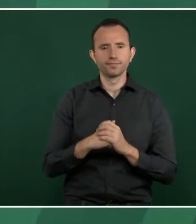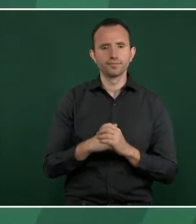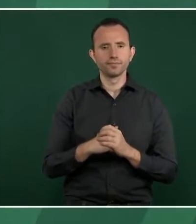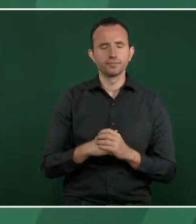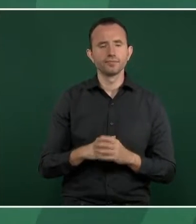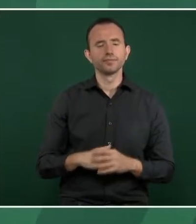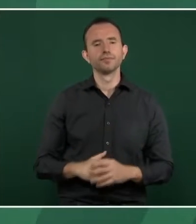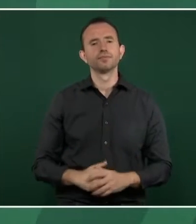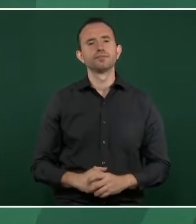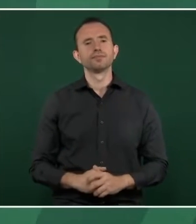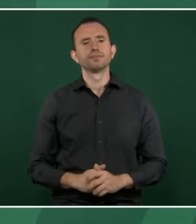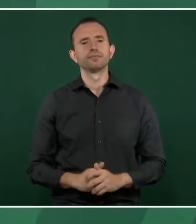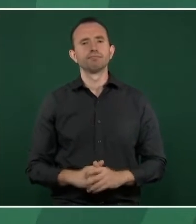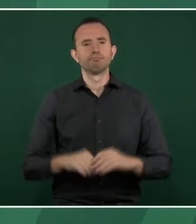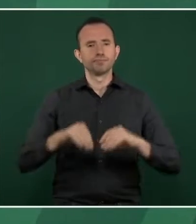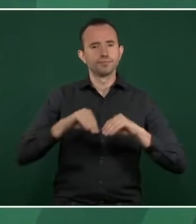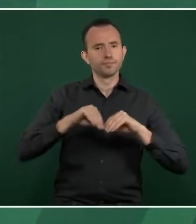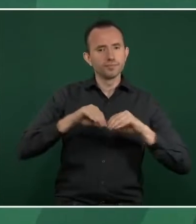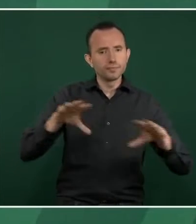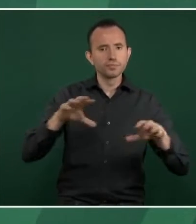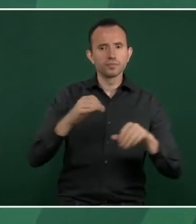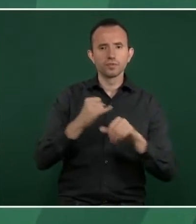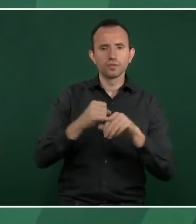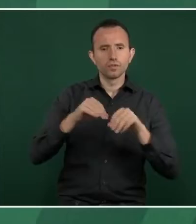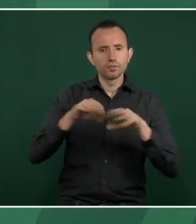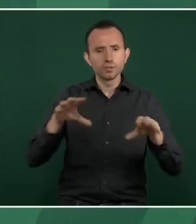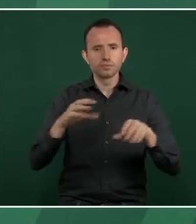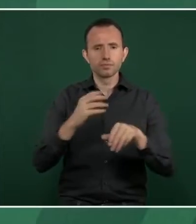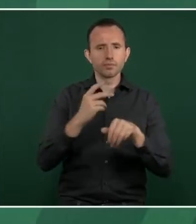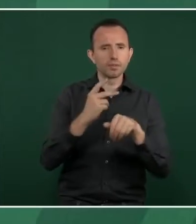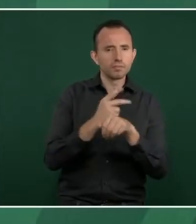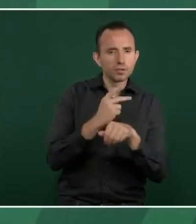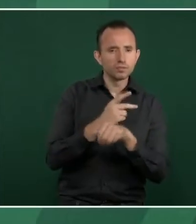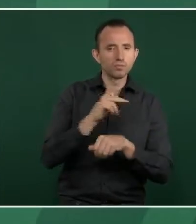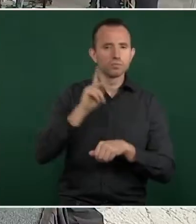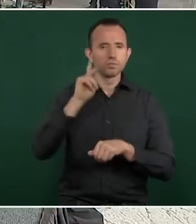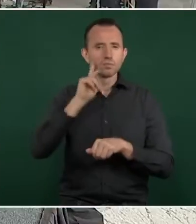se dé a conocer el informe y los anexos.